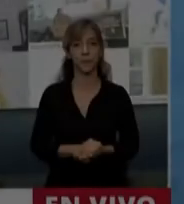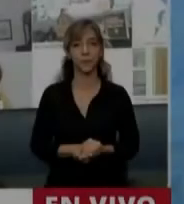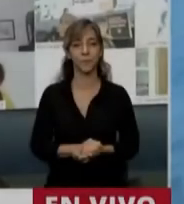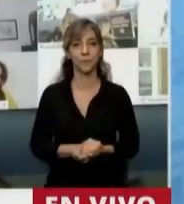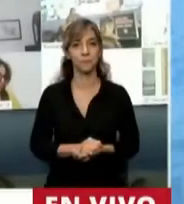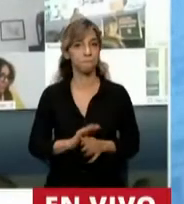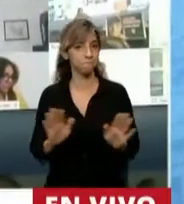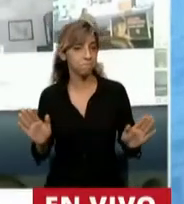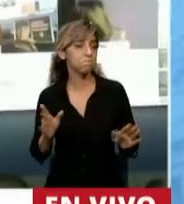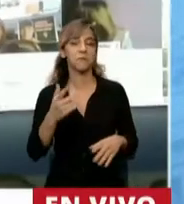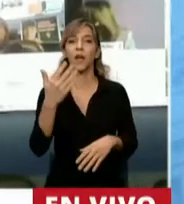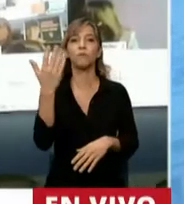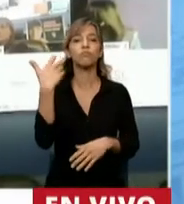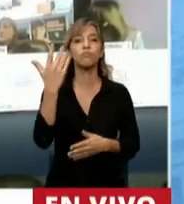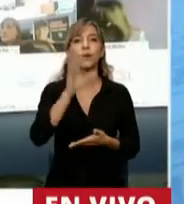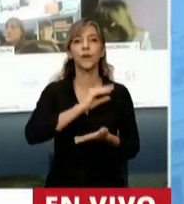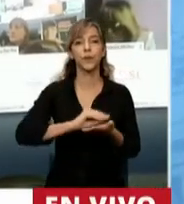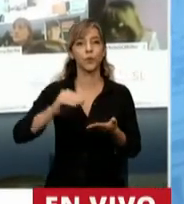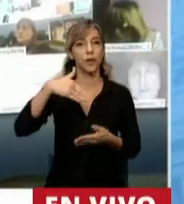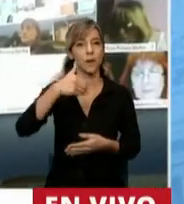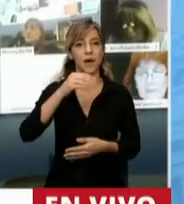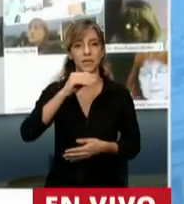en la palabra la diputada mónica marcha